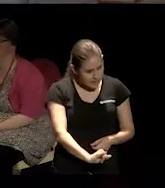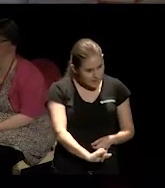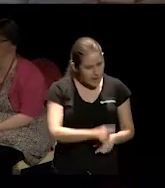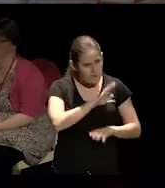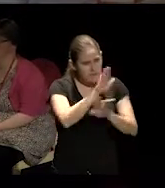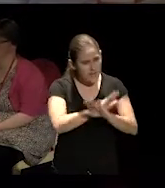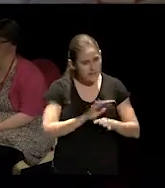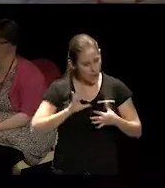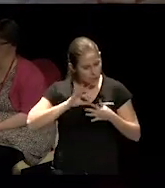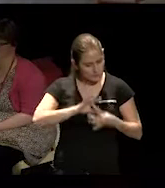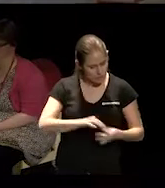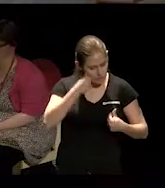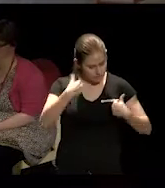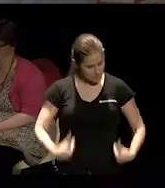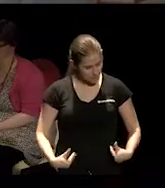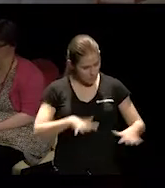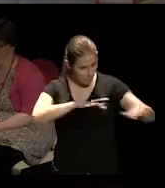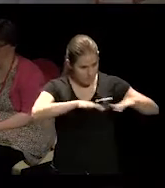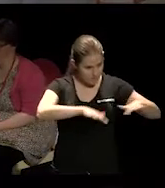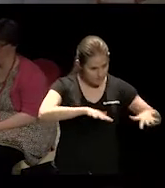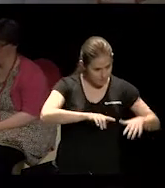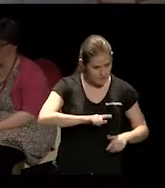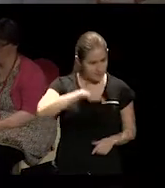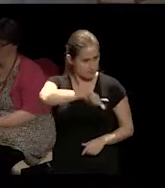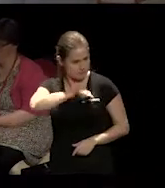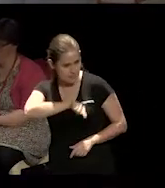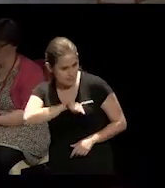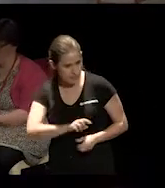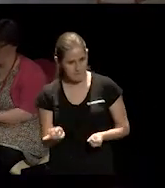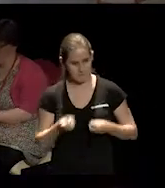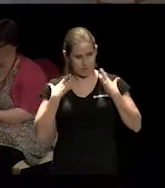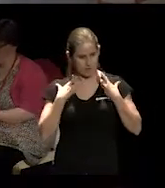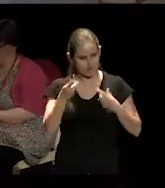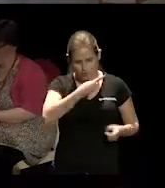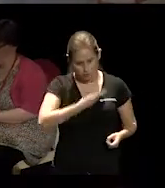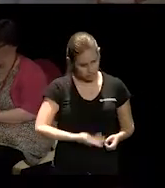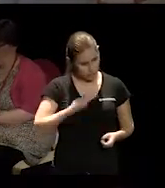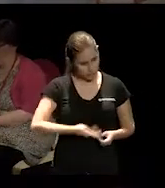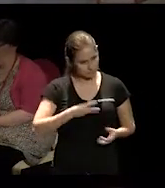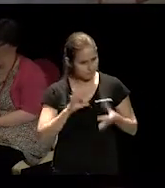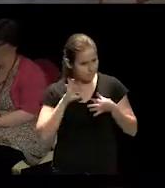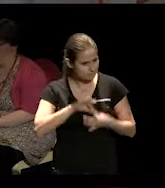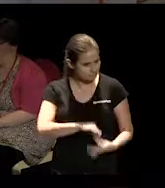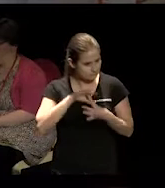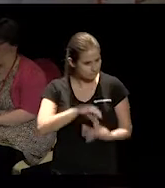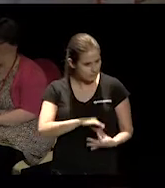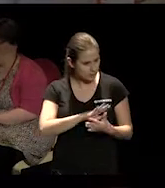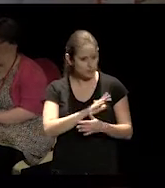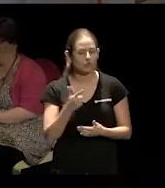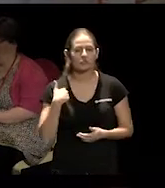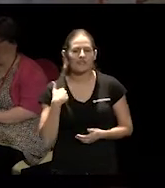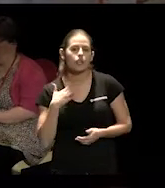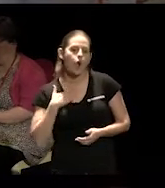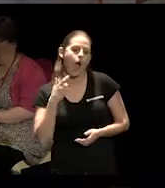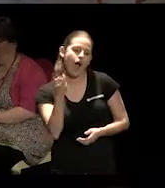que como estudiantes hemos estudiado en el estudio, pero yo también como experiencia de alumna desde la psicología me interesa esta